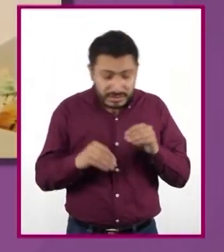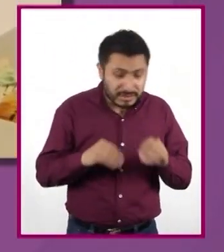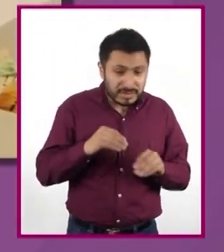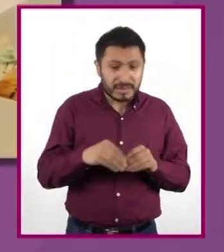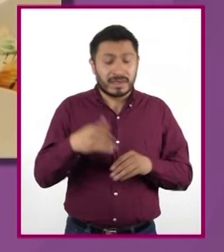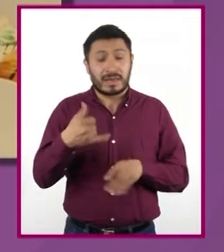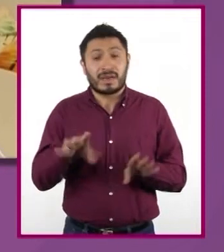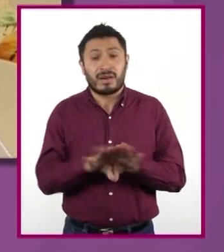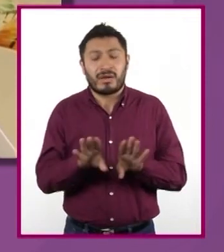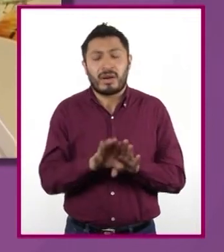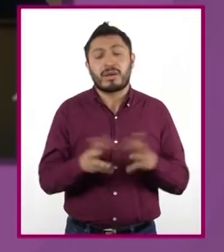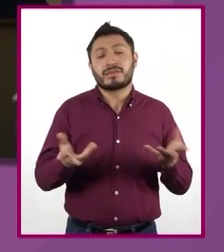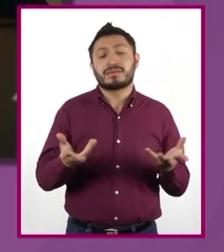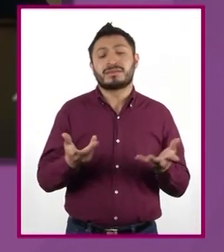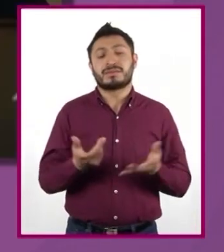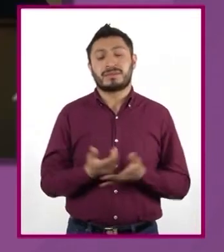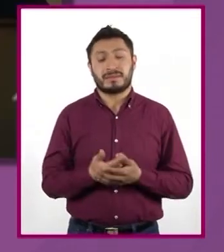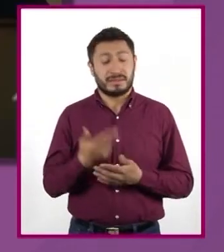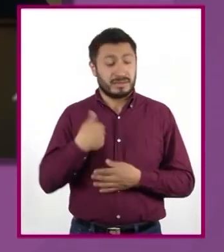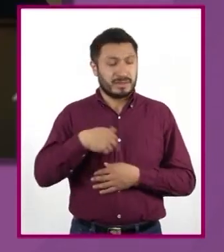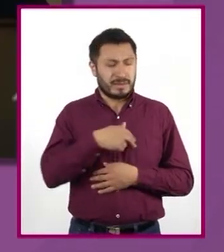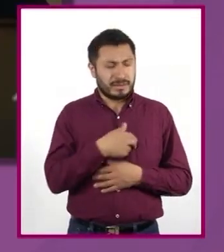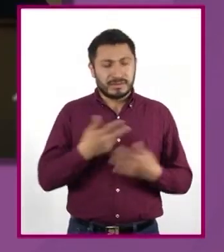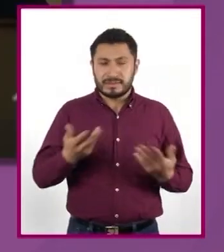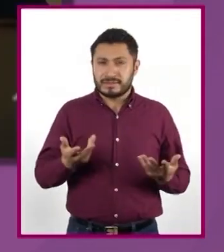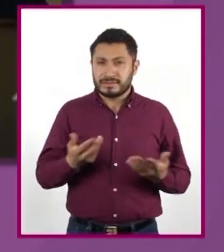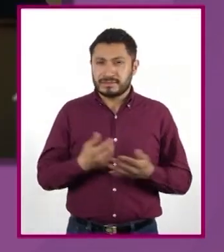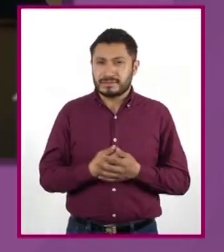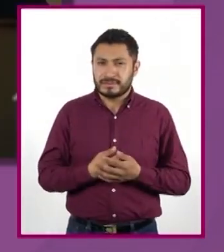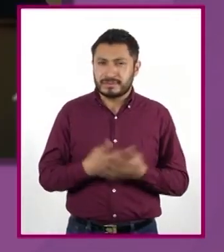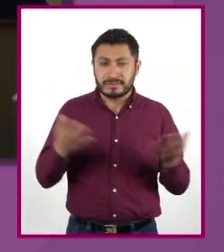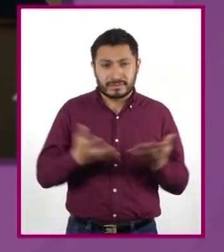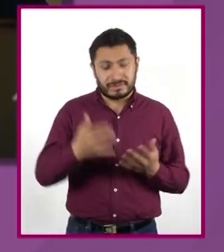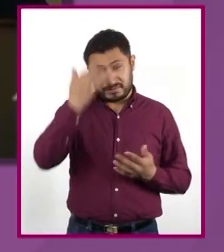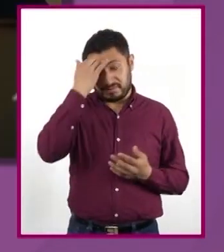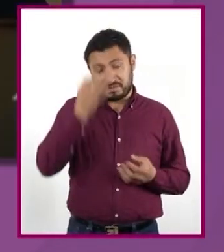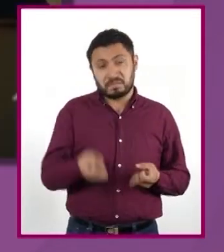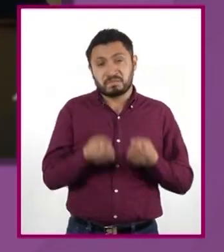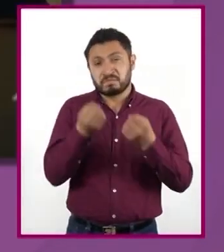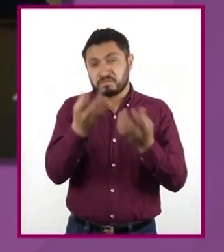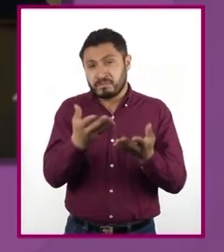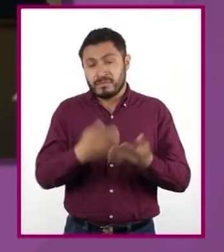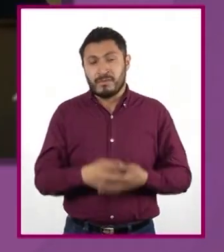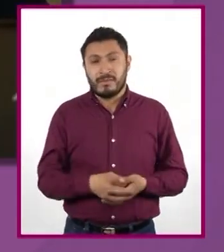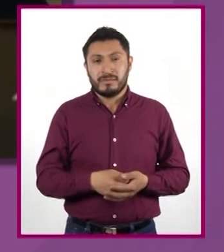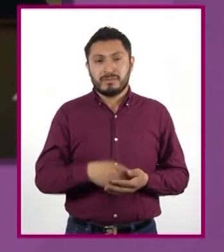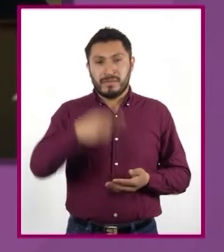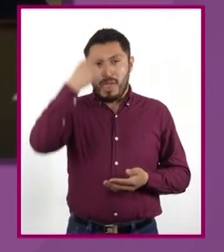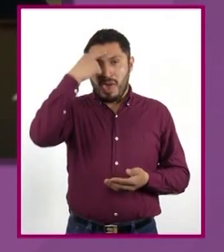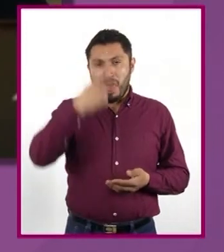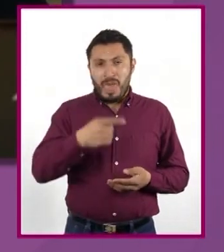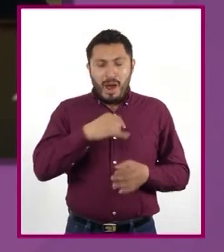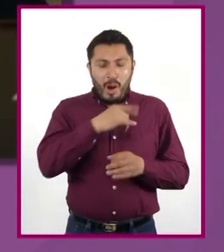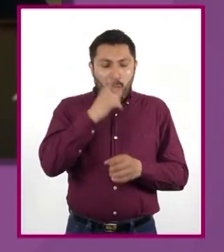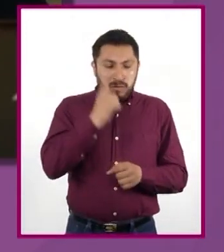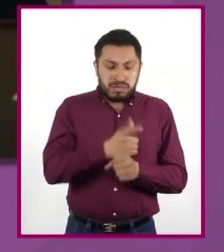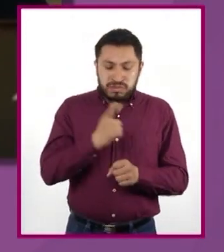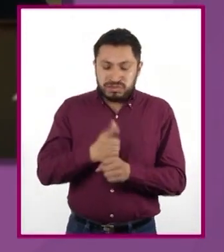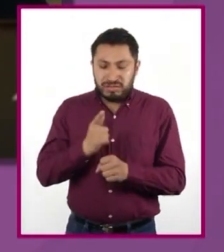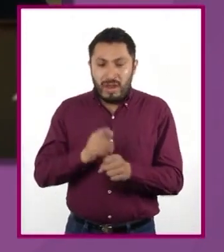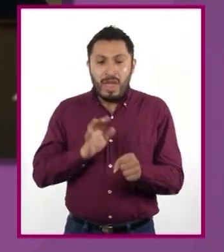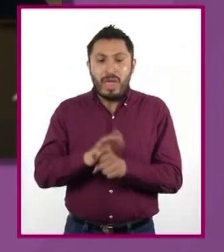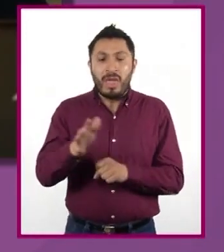y cómo podemos desde nuestra perspectiva generar este conocimiento para recuperar pues los saberes